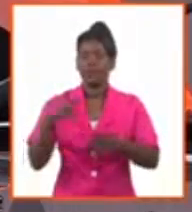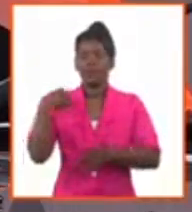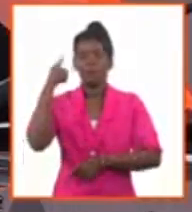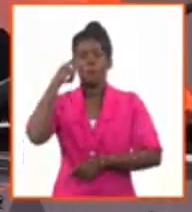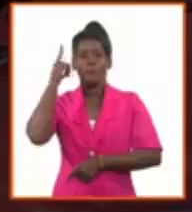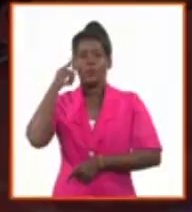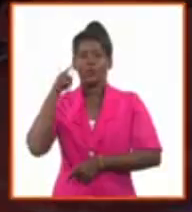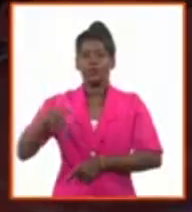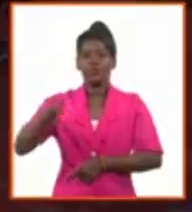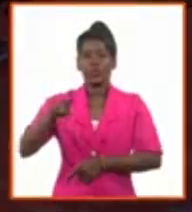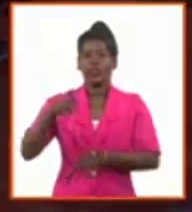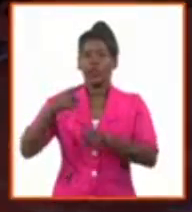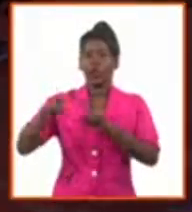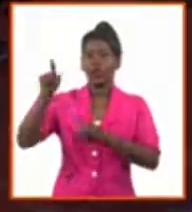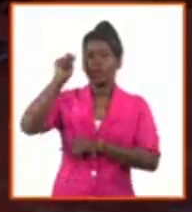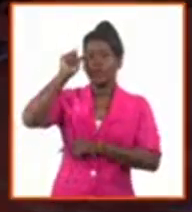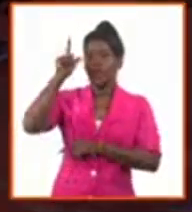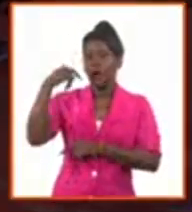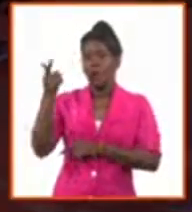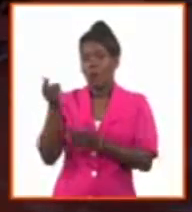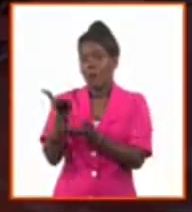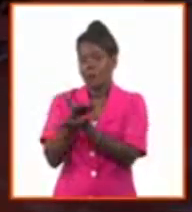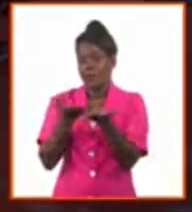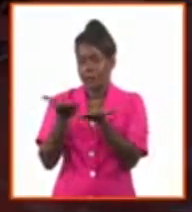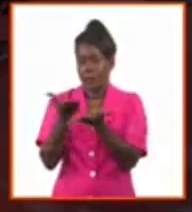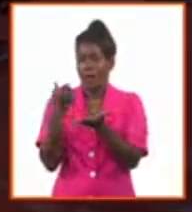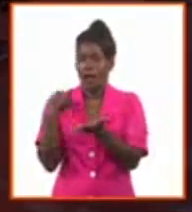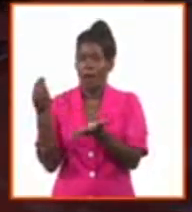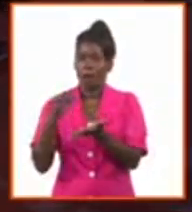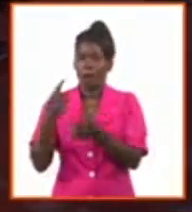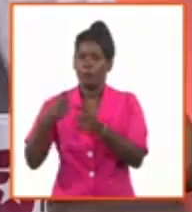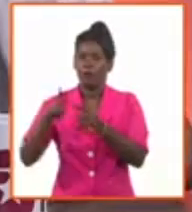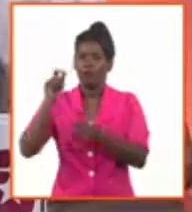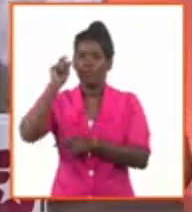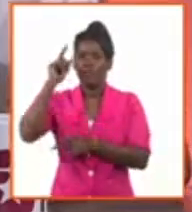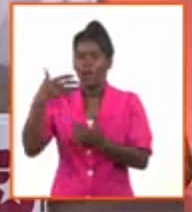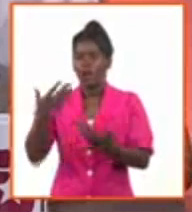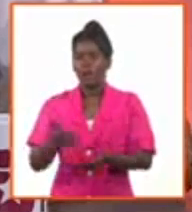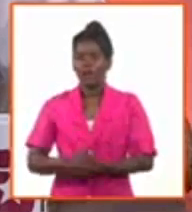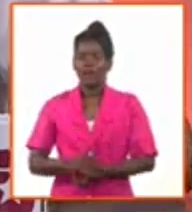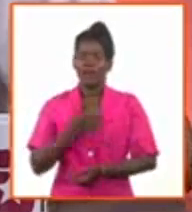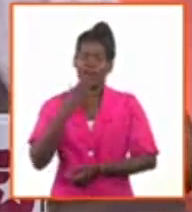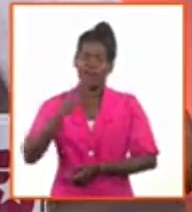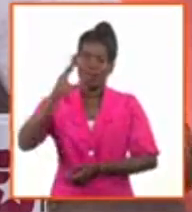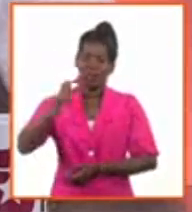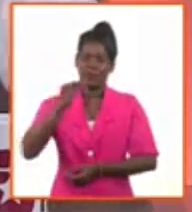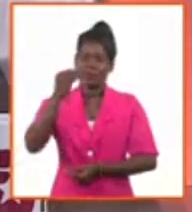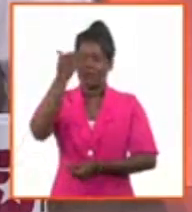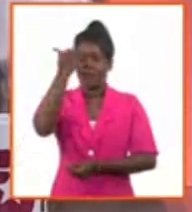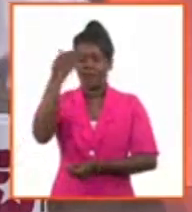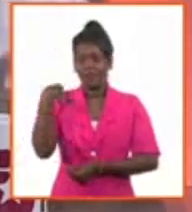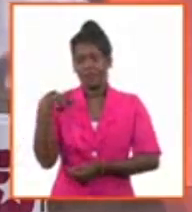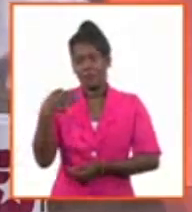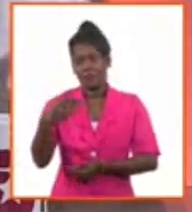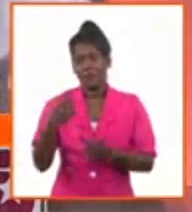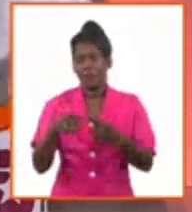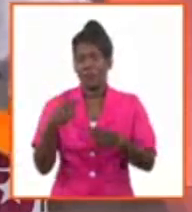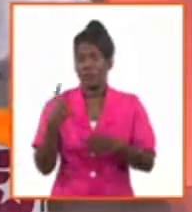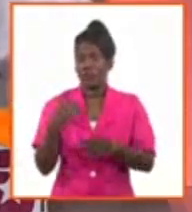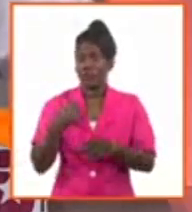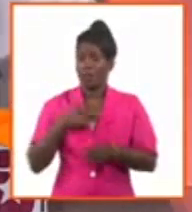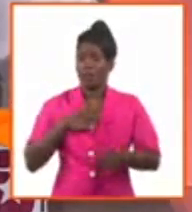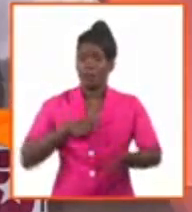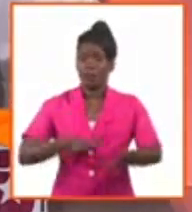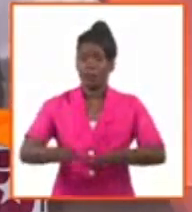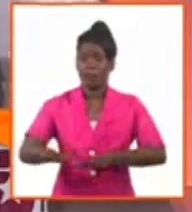qué otros ingredientes va a tener, además del debate, pues el proceso a nivel de universidad. Muy buenas noches, Randy, gracias por la invitación. Bueno, la